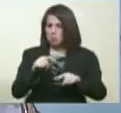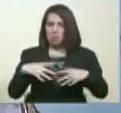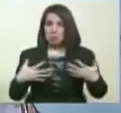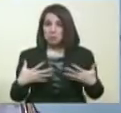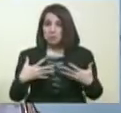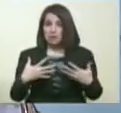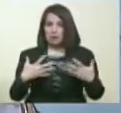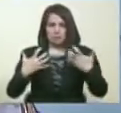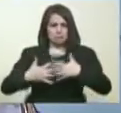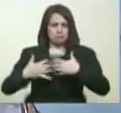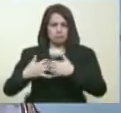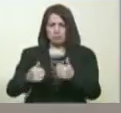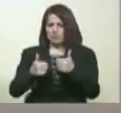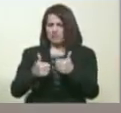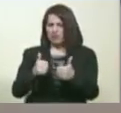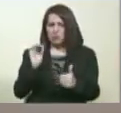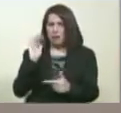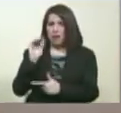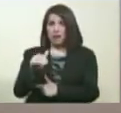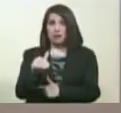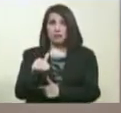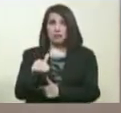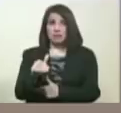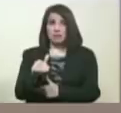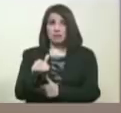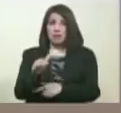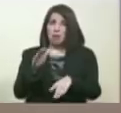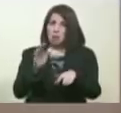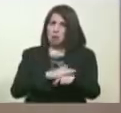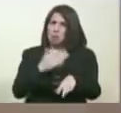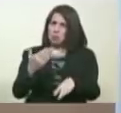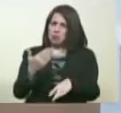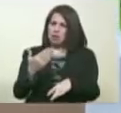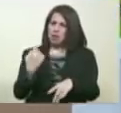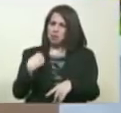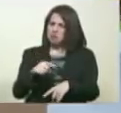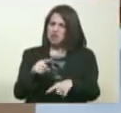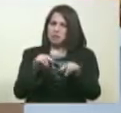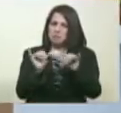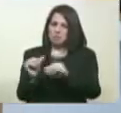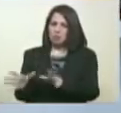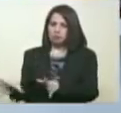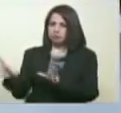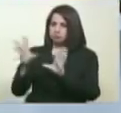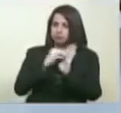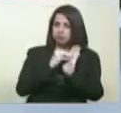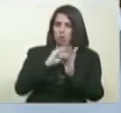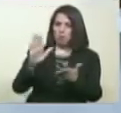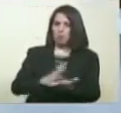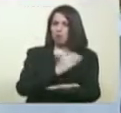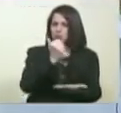una buena planta en Maracay, ¿por qué no tienes una buena planta en Puerto Ordaz?